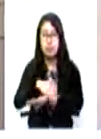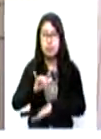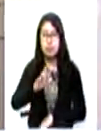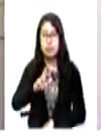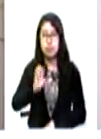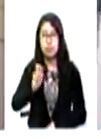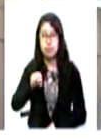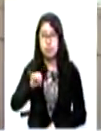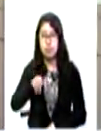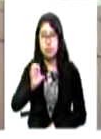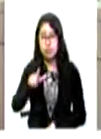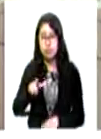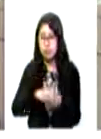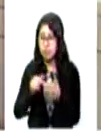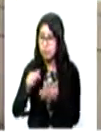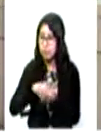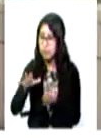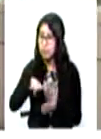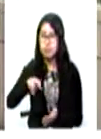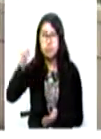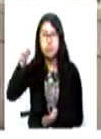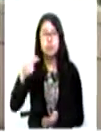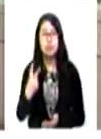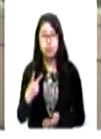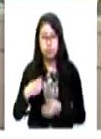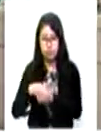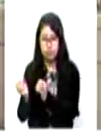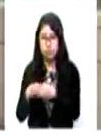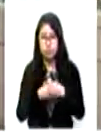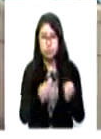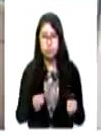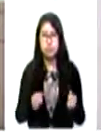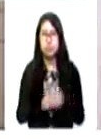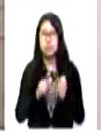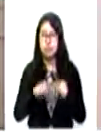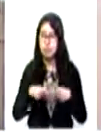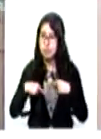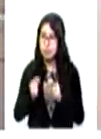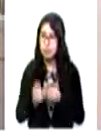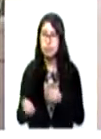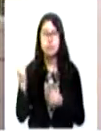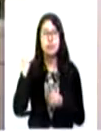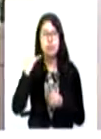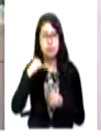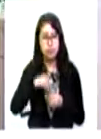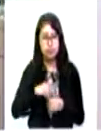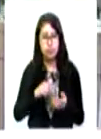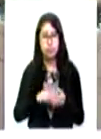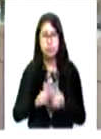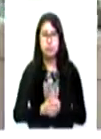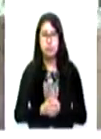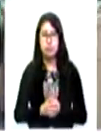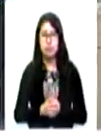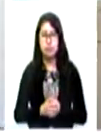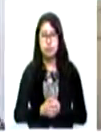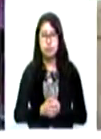frente al cementerio. En la zona norte tenemos dos puntos, avenida Al Valle 125, entre calle 1 y 2, Acera